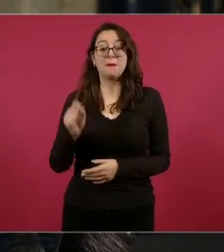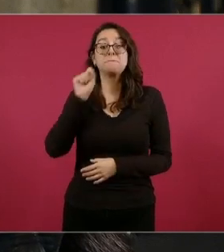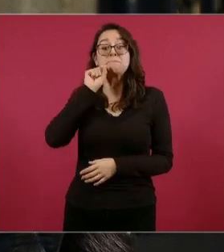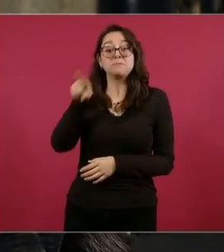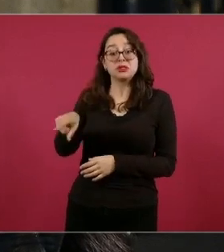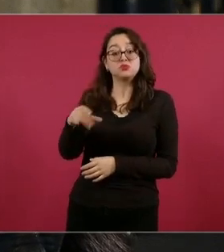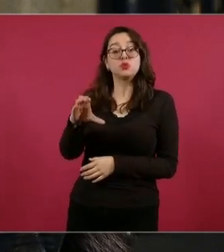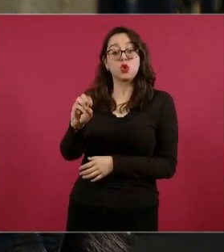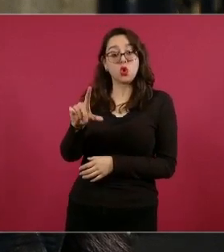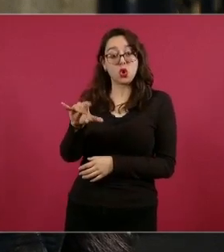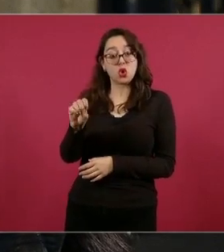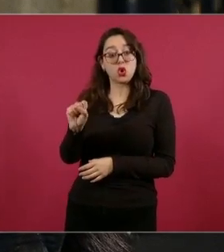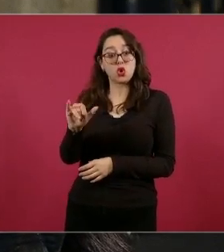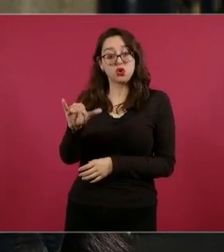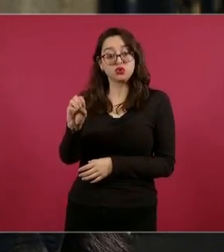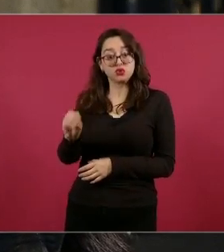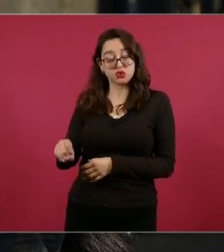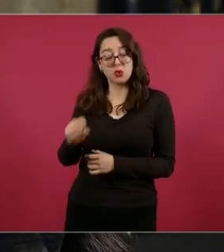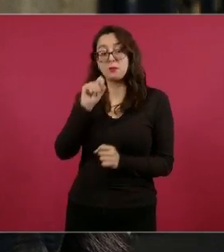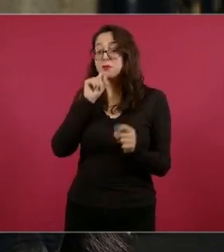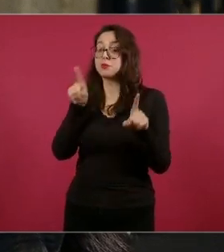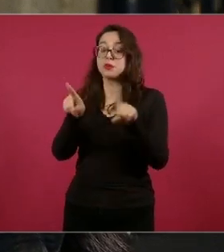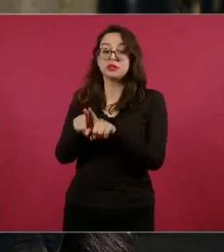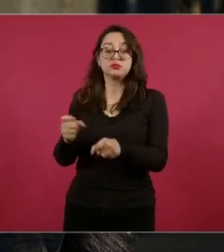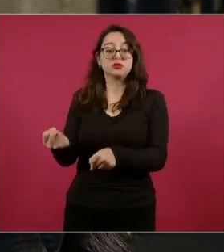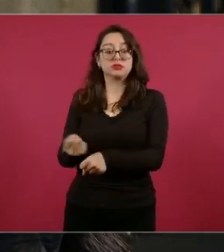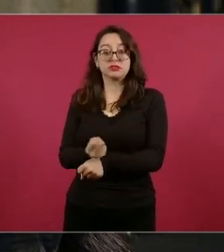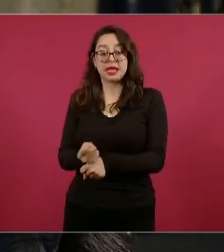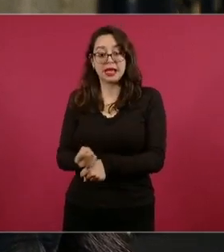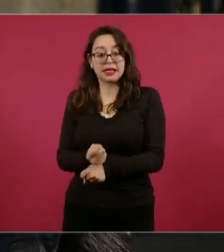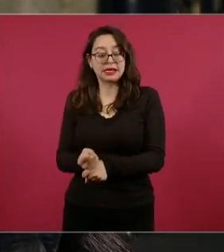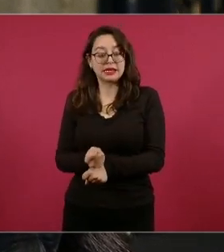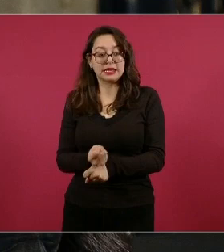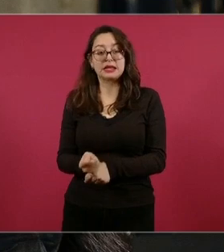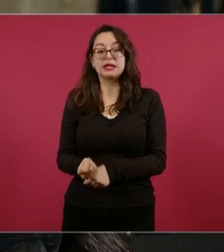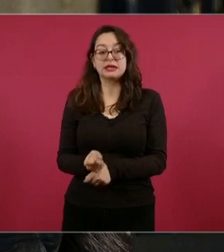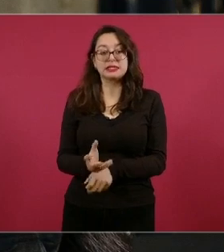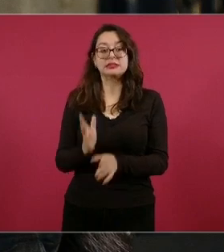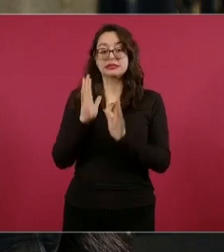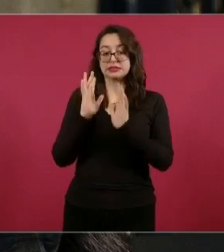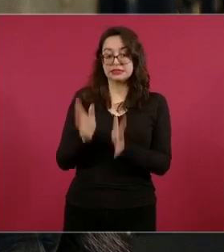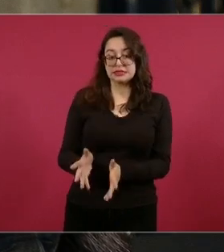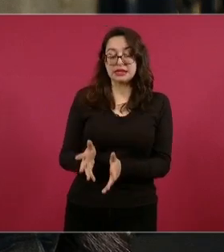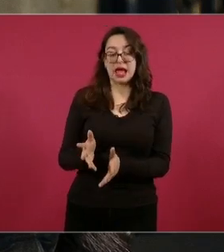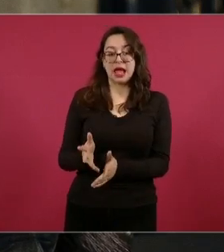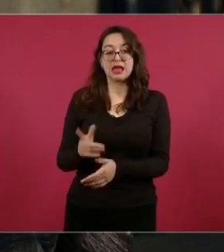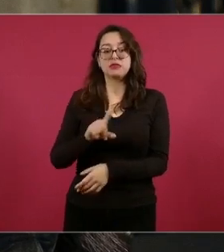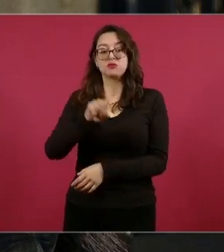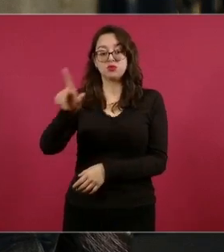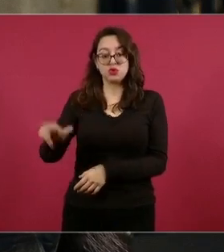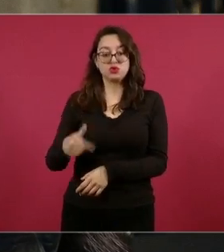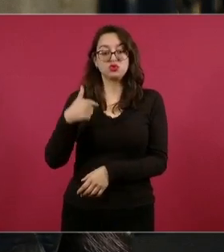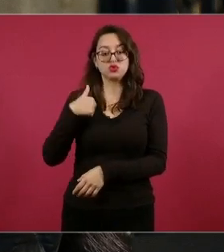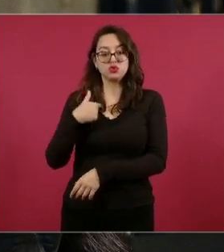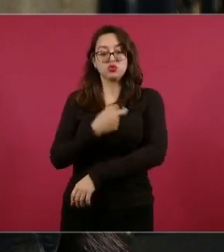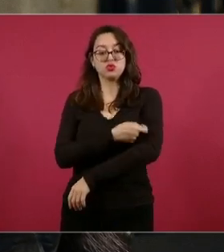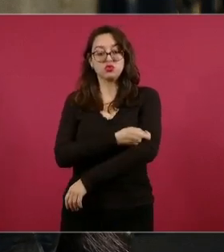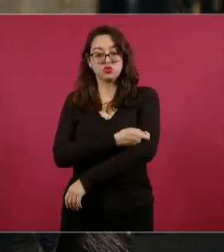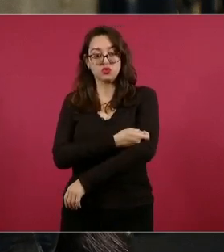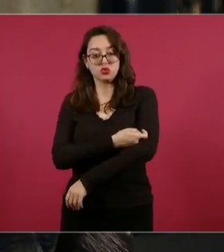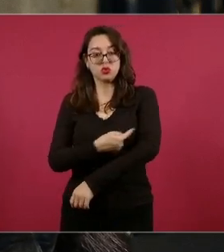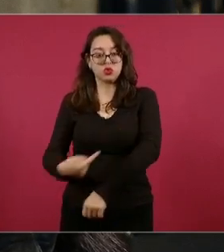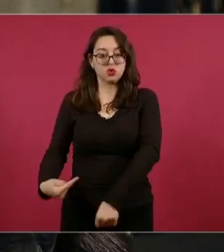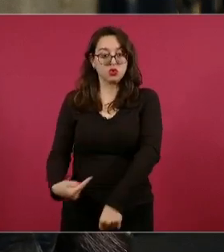sangre del candidato Luis Donaldo Colosio. Y una vez ya me pusieron en la plancha, me pusieron